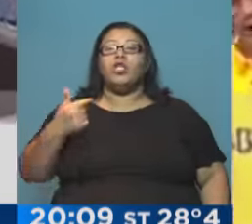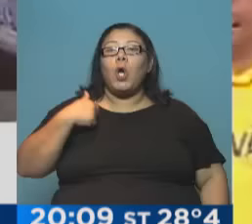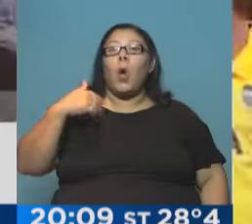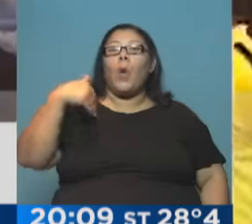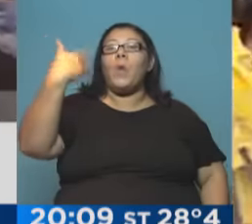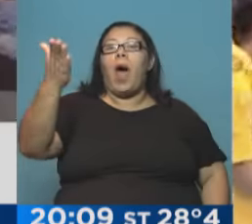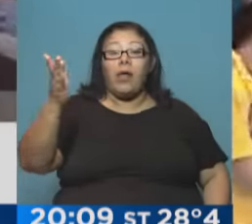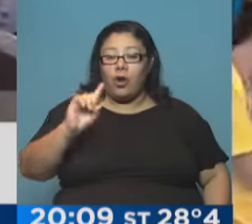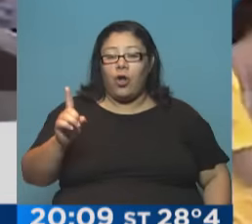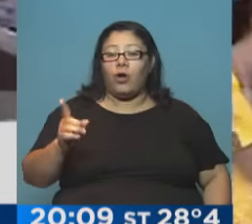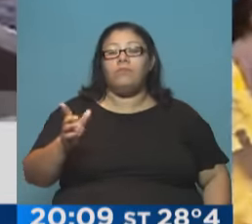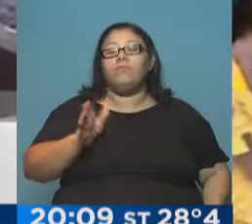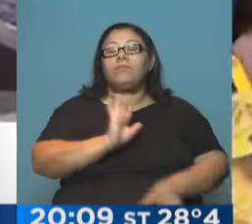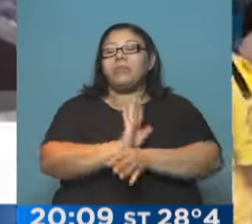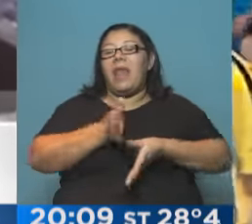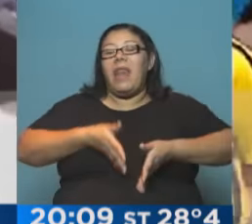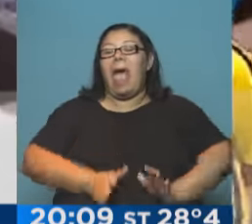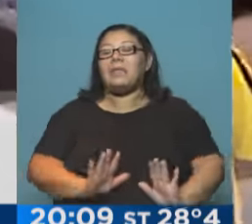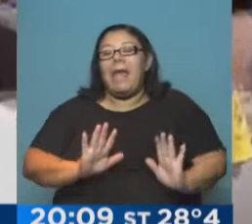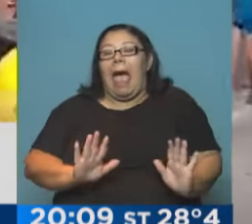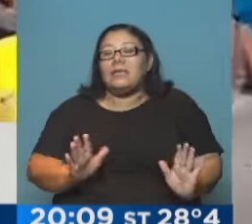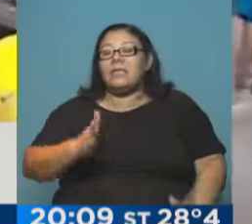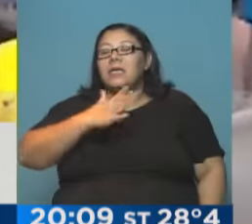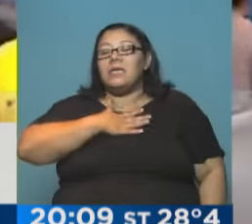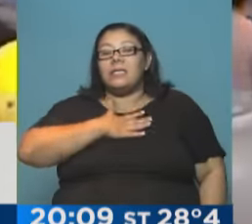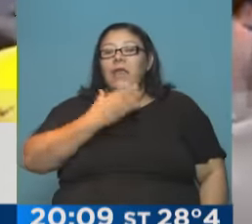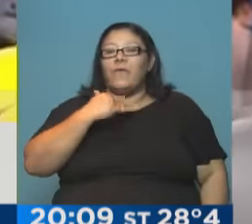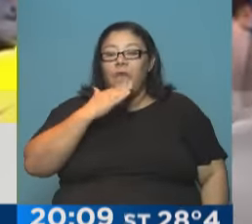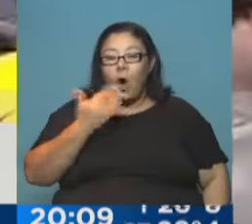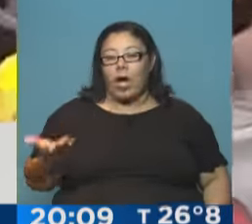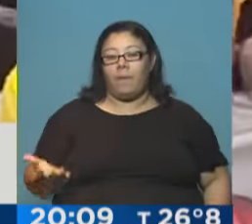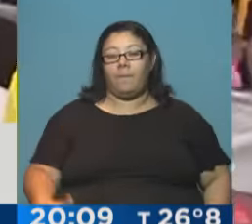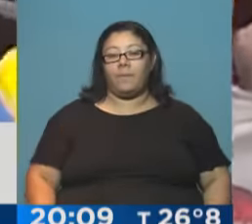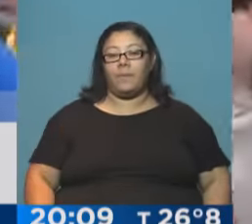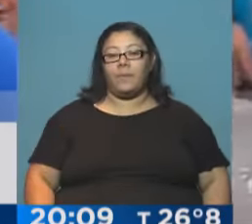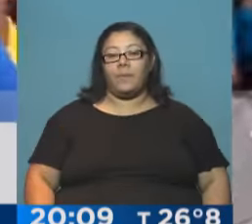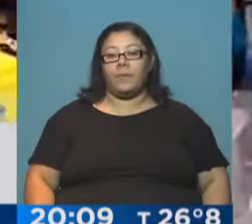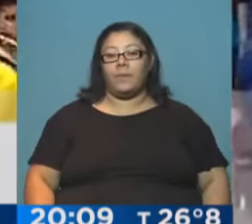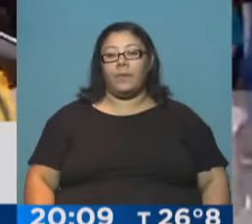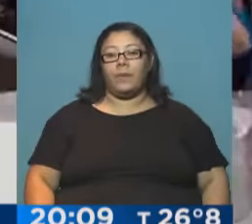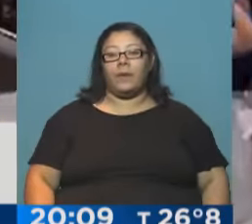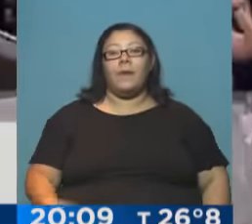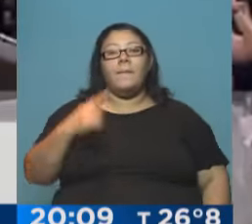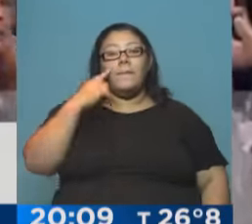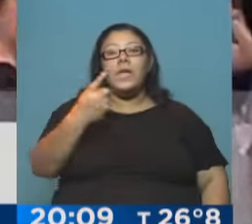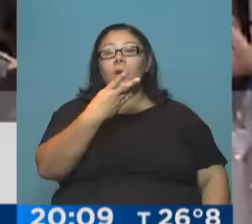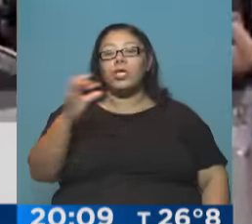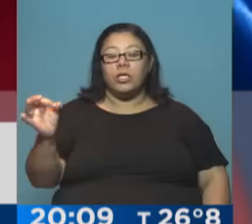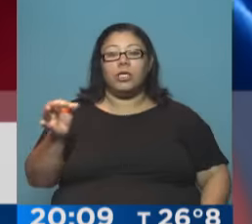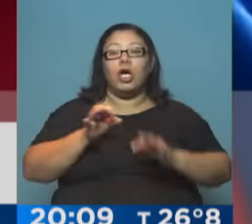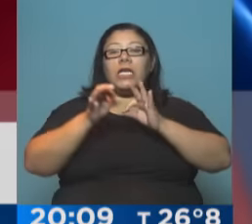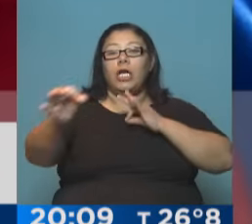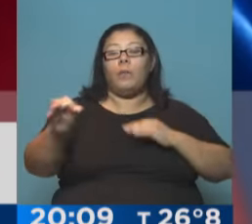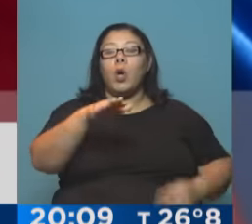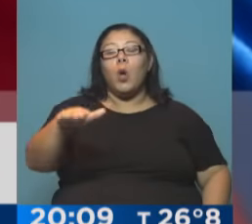acá, de adentro lo lleva. Y bueno, Boca es lo mejor de Buenos Aires, zona sur, Bursaco, 1400 kilómetros.